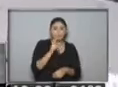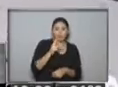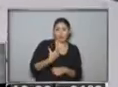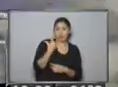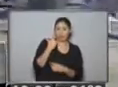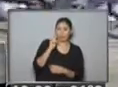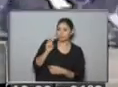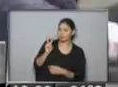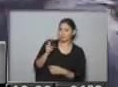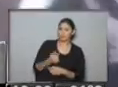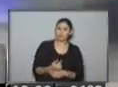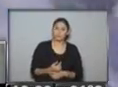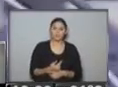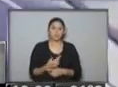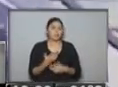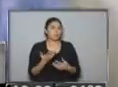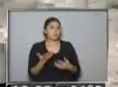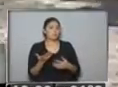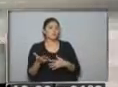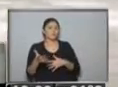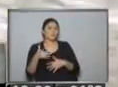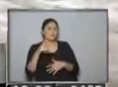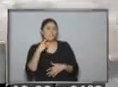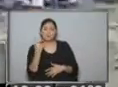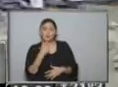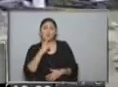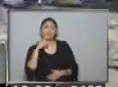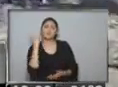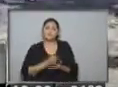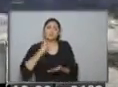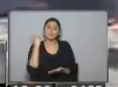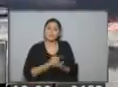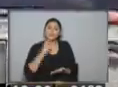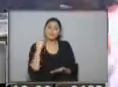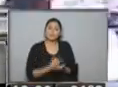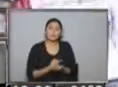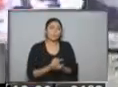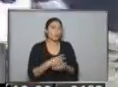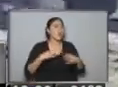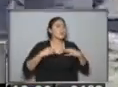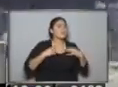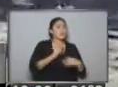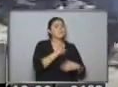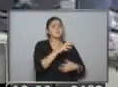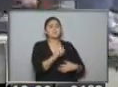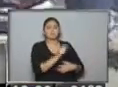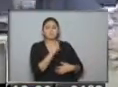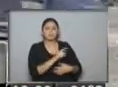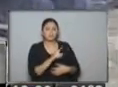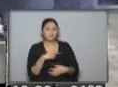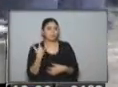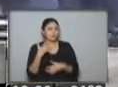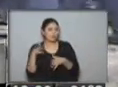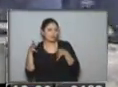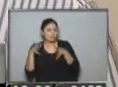fuego. Bajo insultos de sáquense las remeras, casi siguiendo la